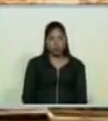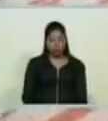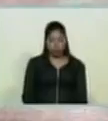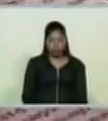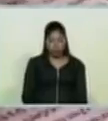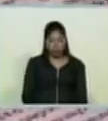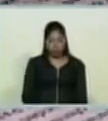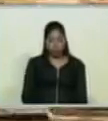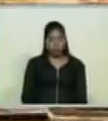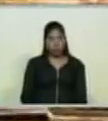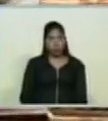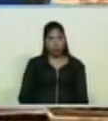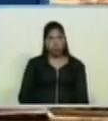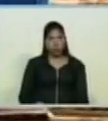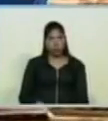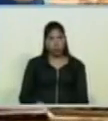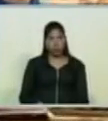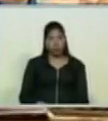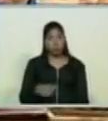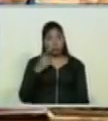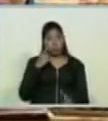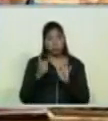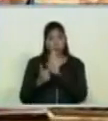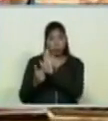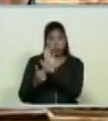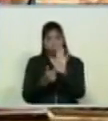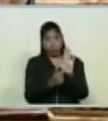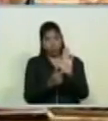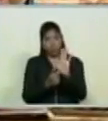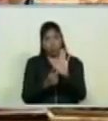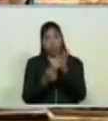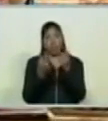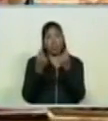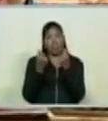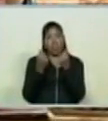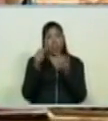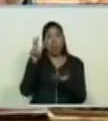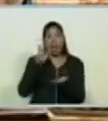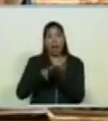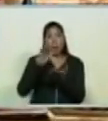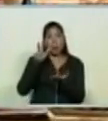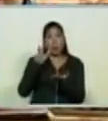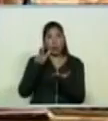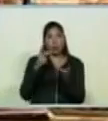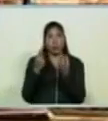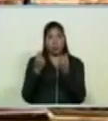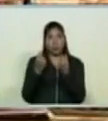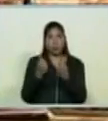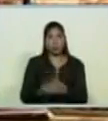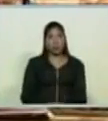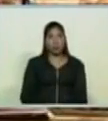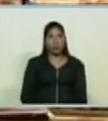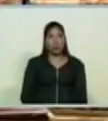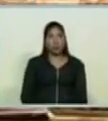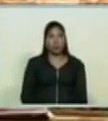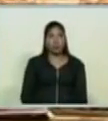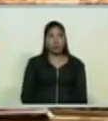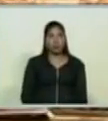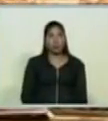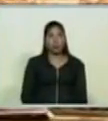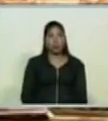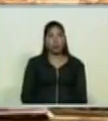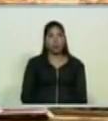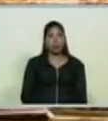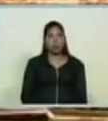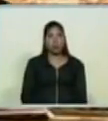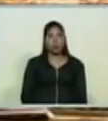Aquí están los recursos aprobados. Ministra Kira Andrade, compañera,